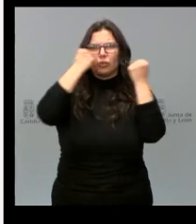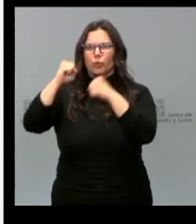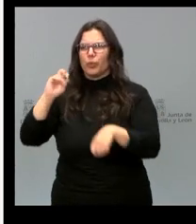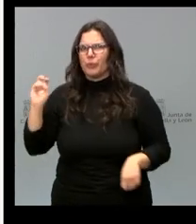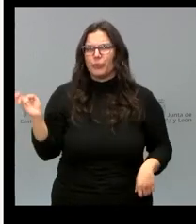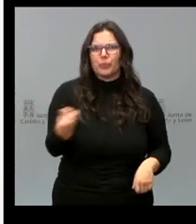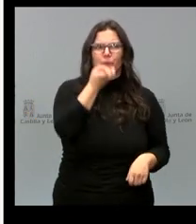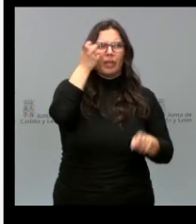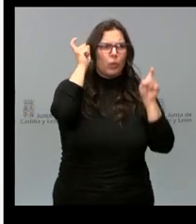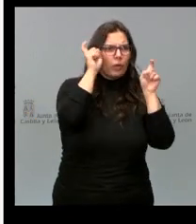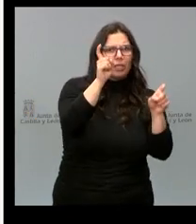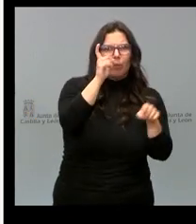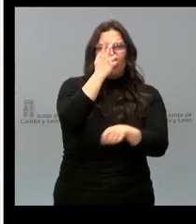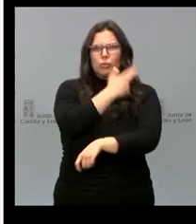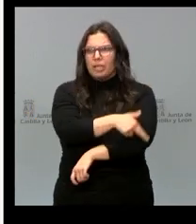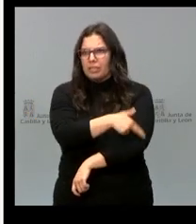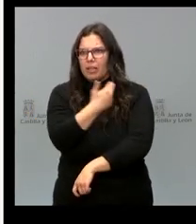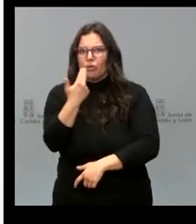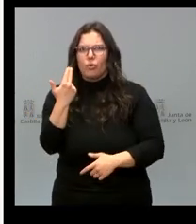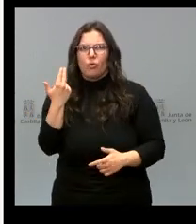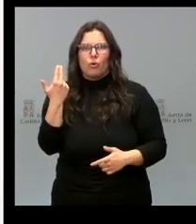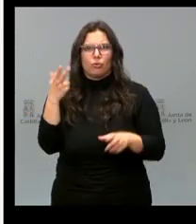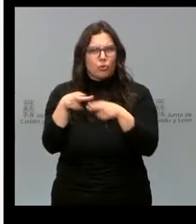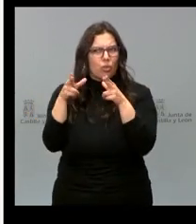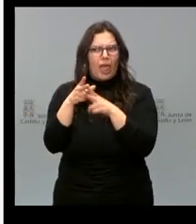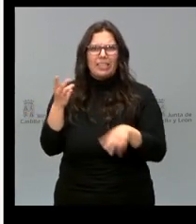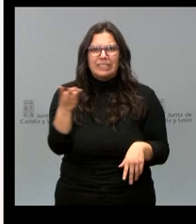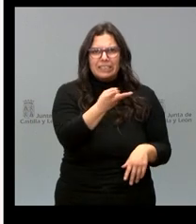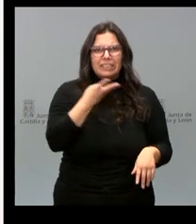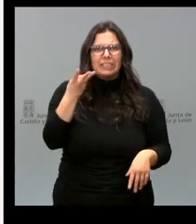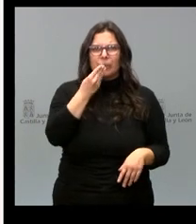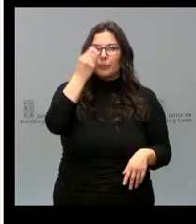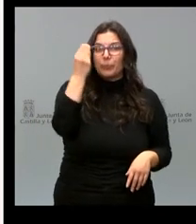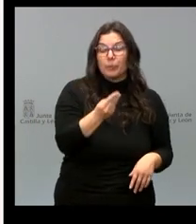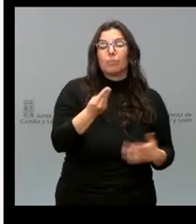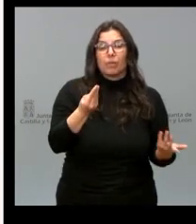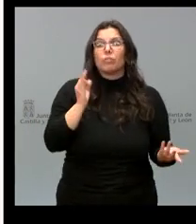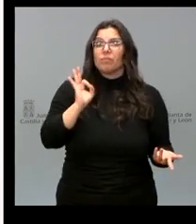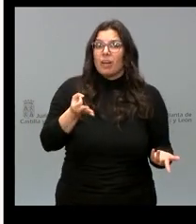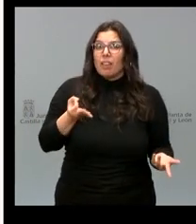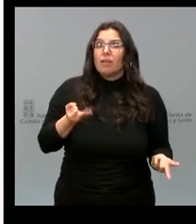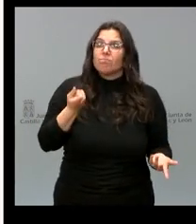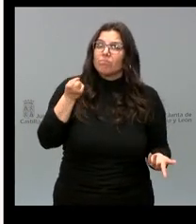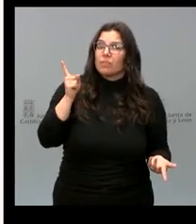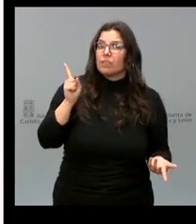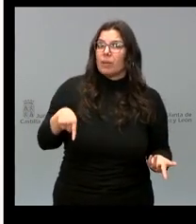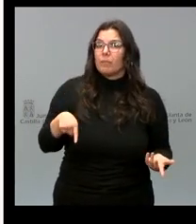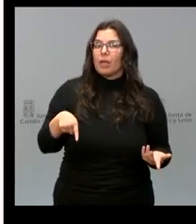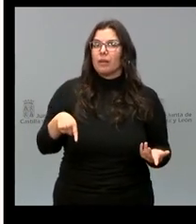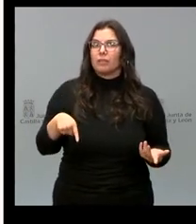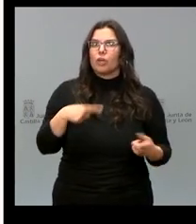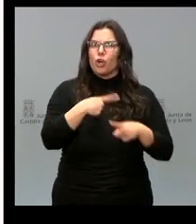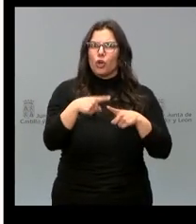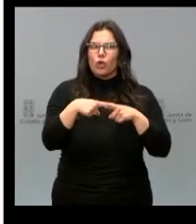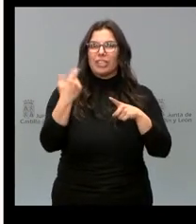ámbito educativo, sanitario y social. Pero no es menos cierto que aquí, aparte de muchas cosas que se